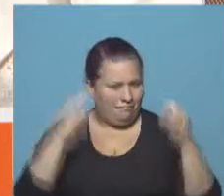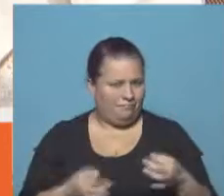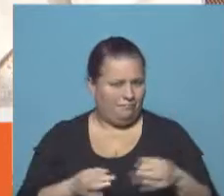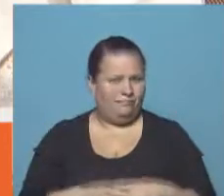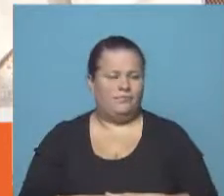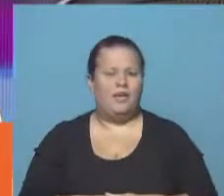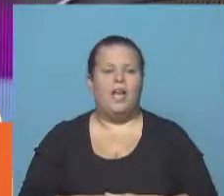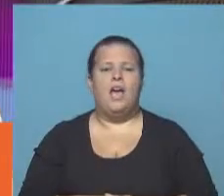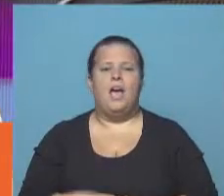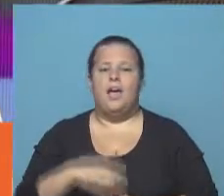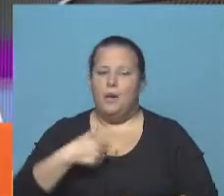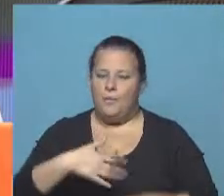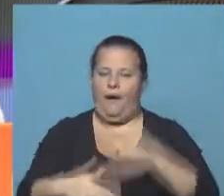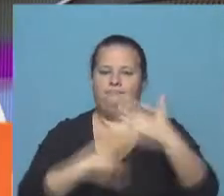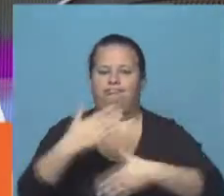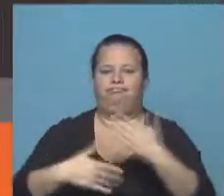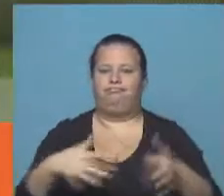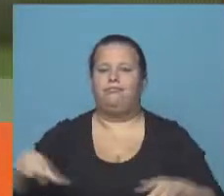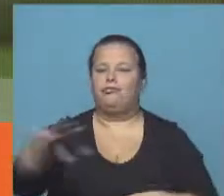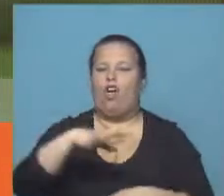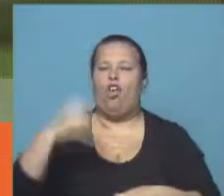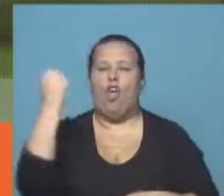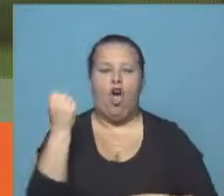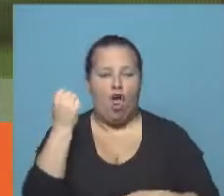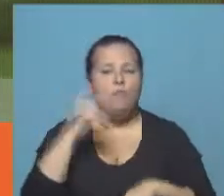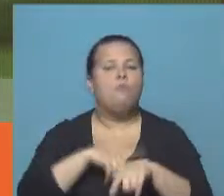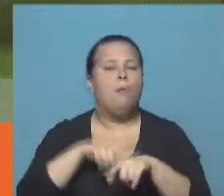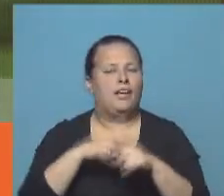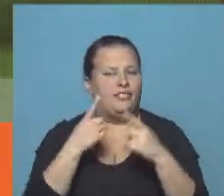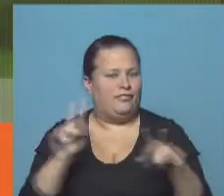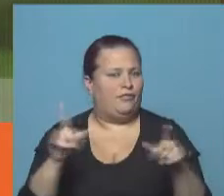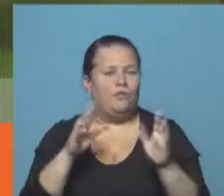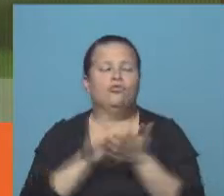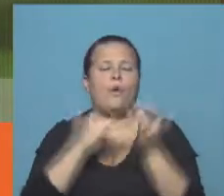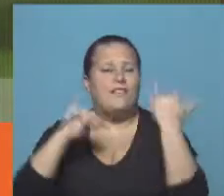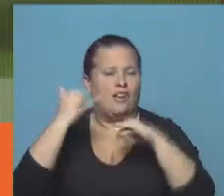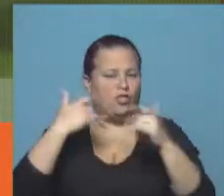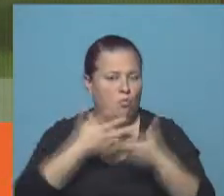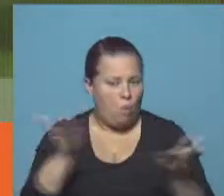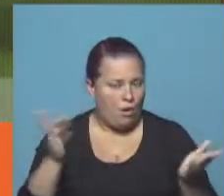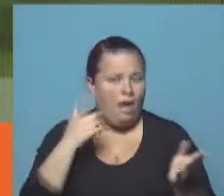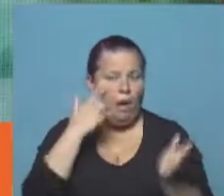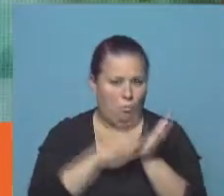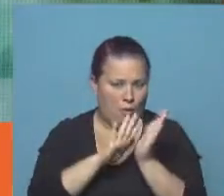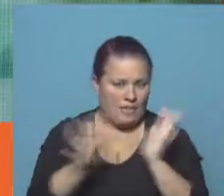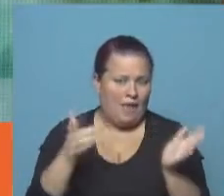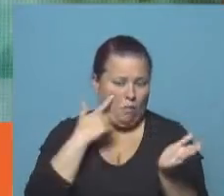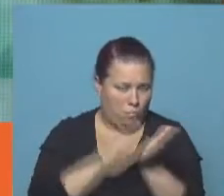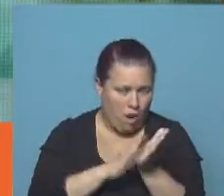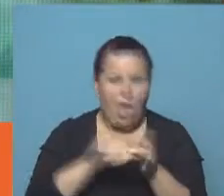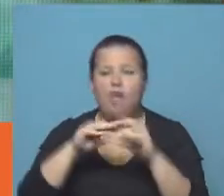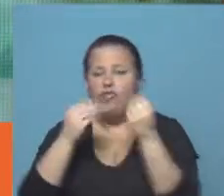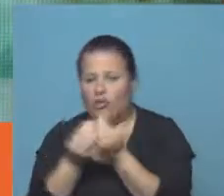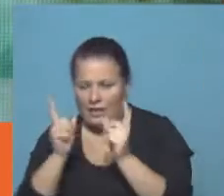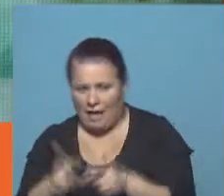está desarrollándose en todo el ámbito de la economía un proceso vigoroso en materia de inversión pública. Lo reflejan tanto los hechos como los